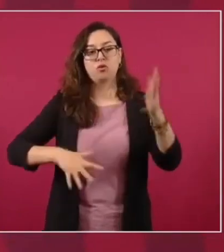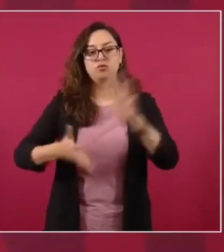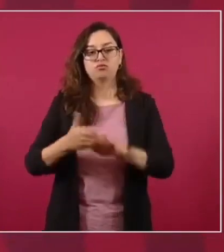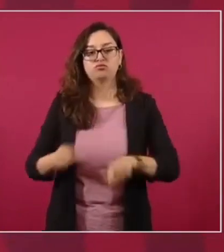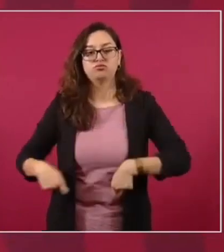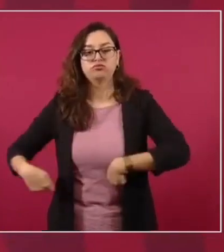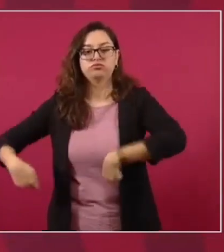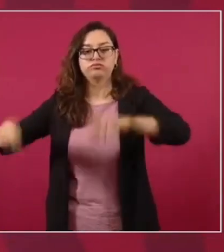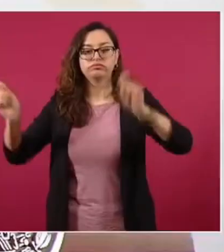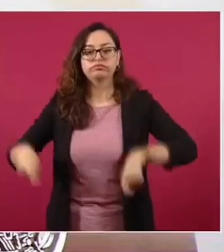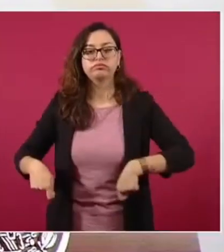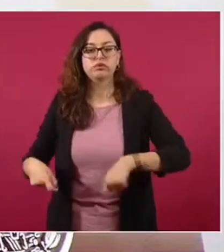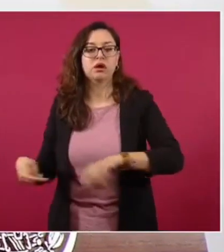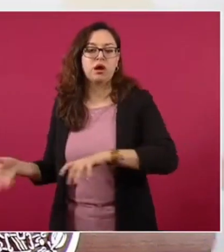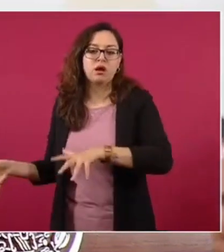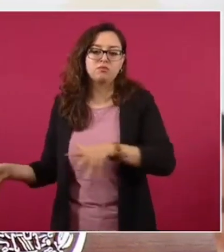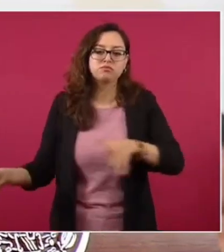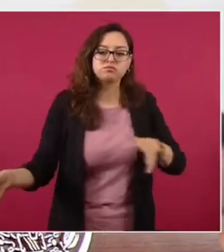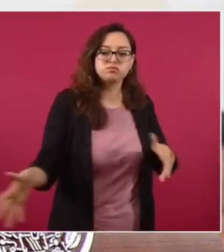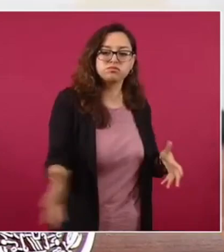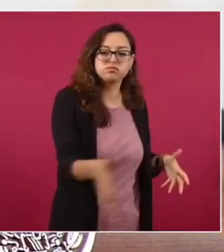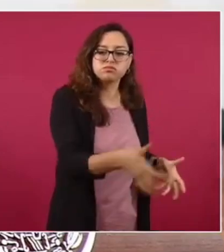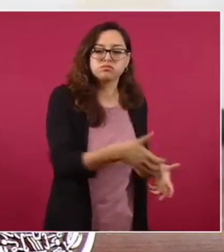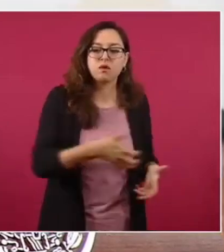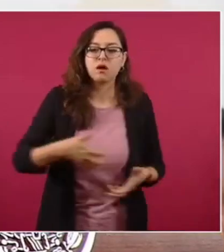capturan también